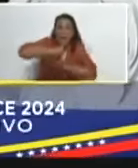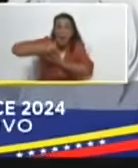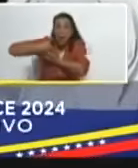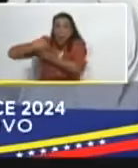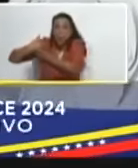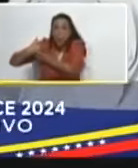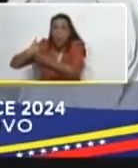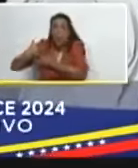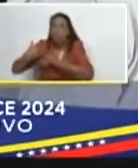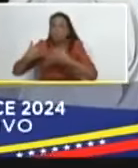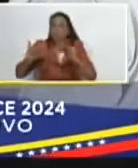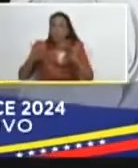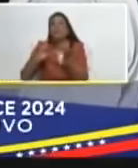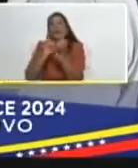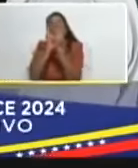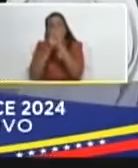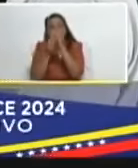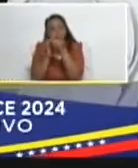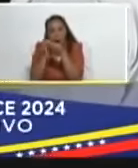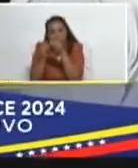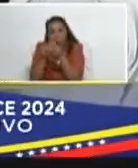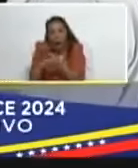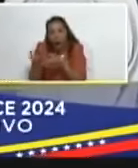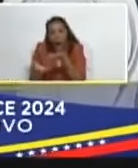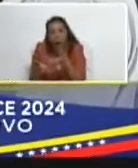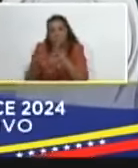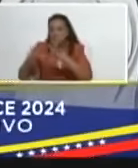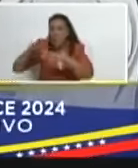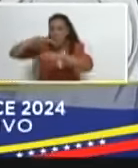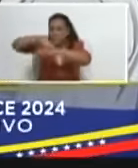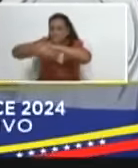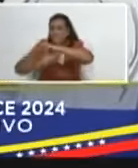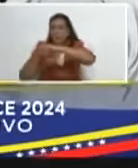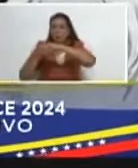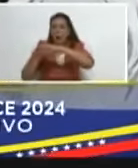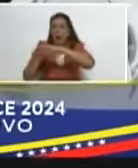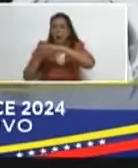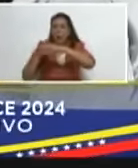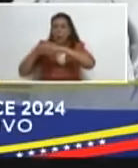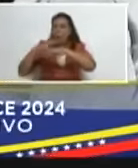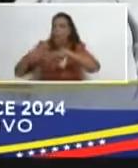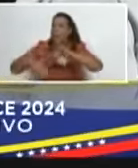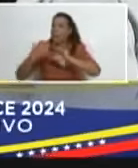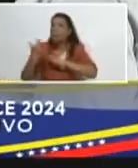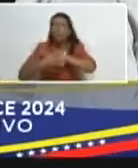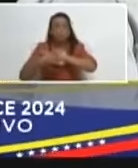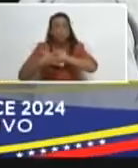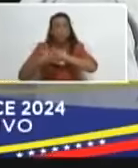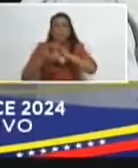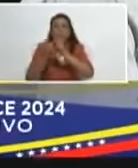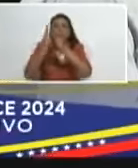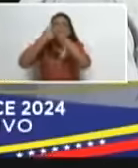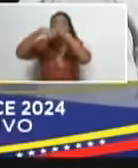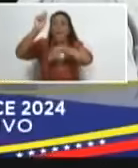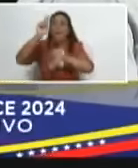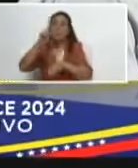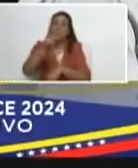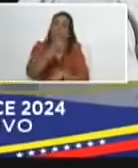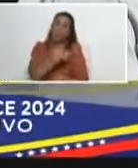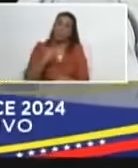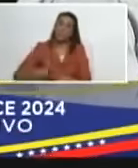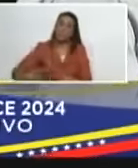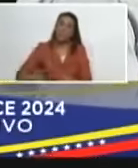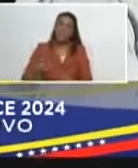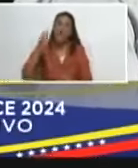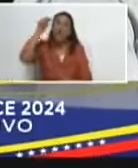recuperado se prepara, se empaca de manera moderna y avanzada y se vende al mercado de